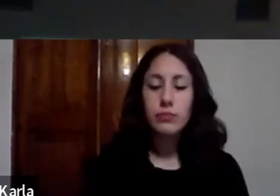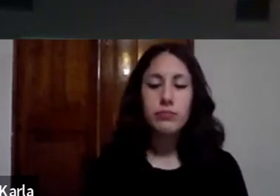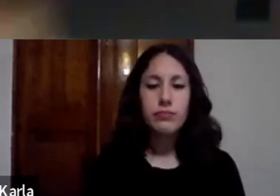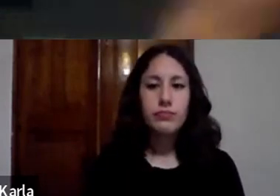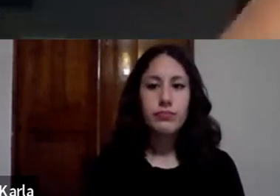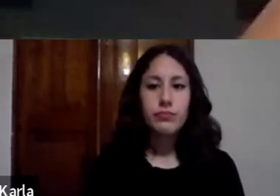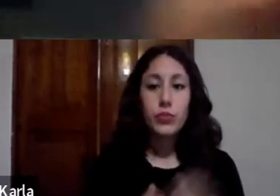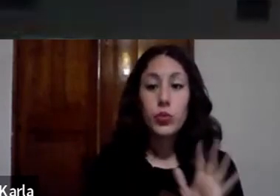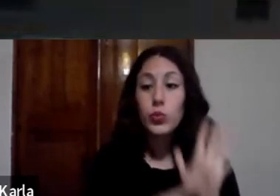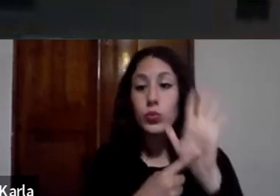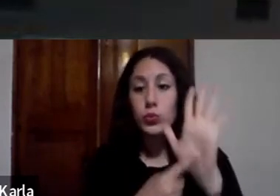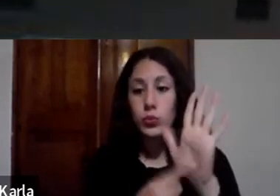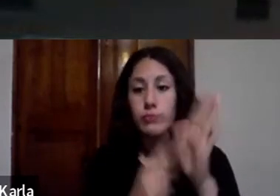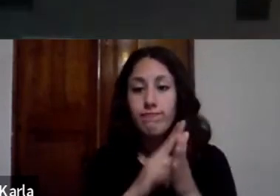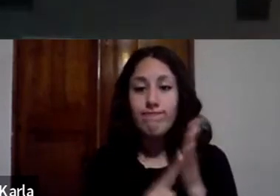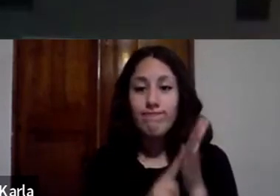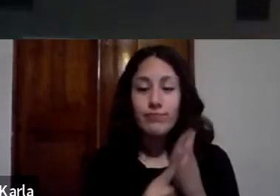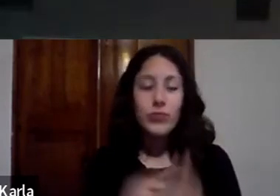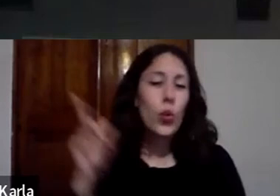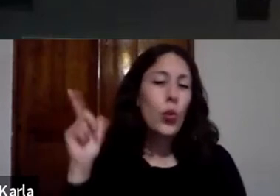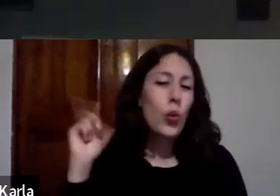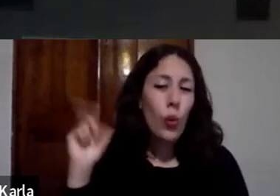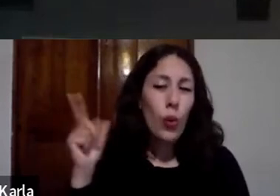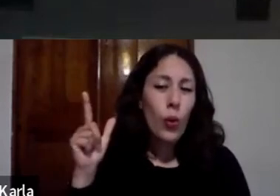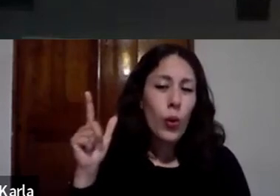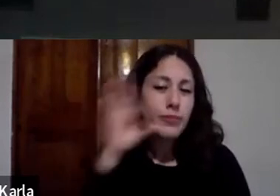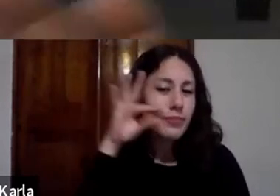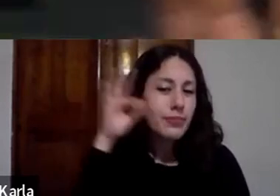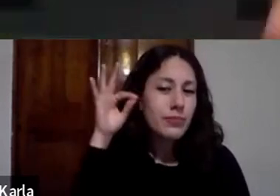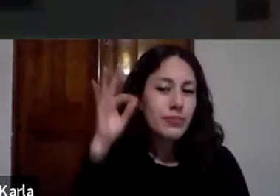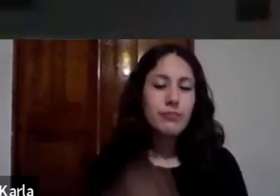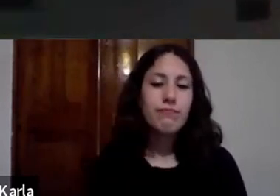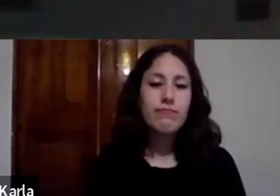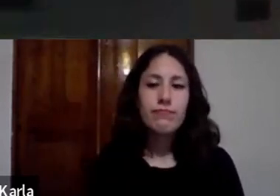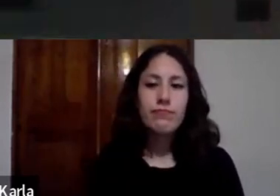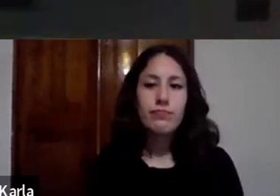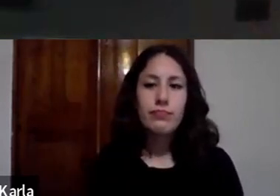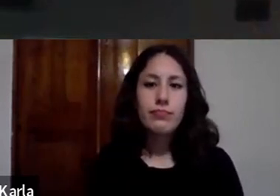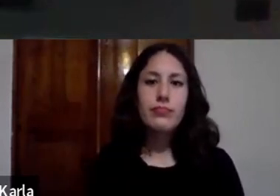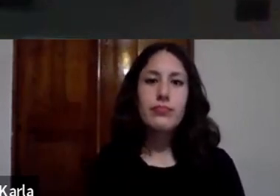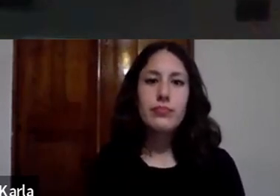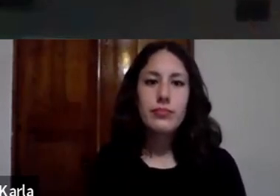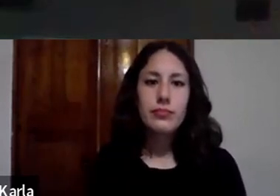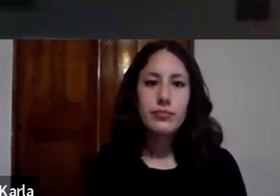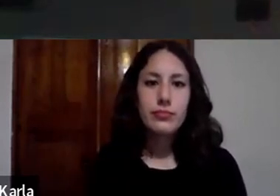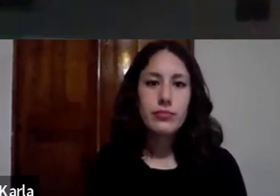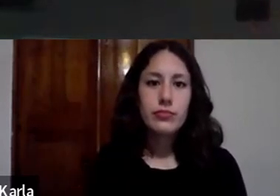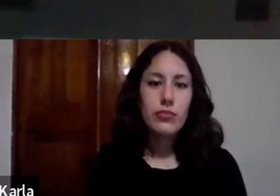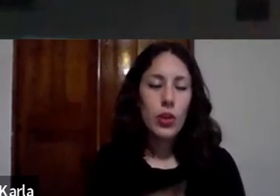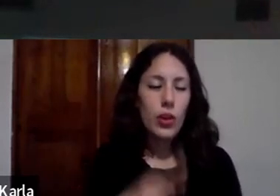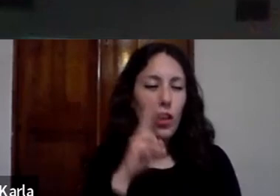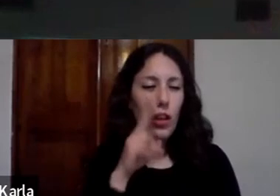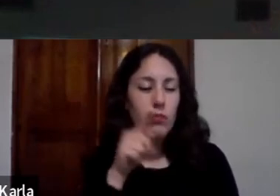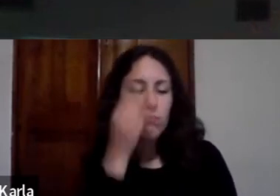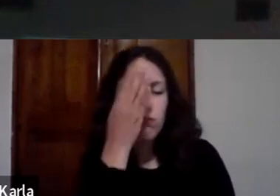espero que lo disfruten, deja que tu corazón se sensibilice, pero mientras ves estas imágenes, piensa en tu padre que te